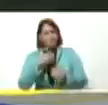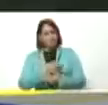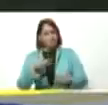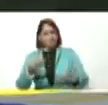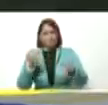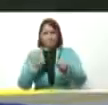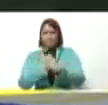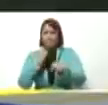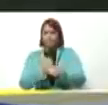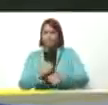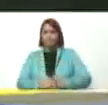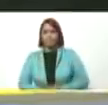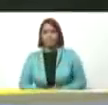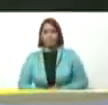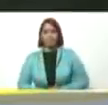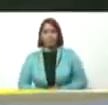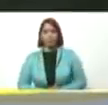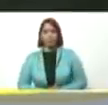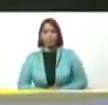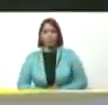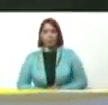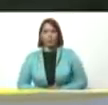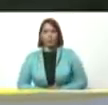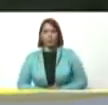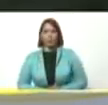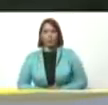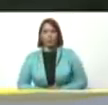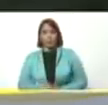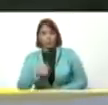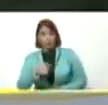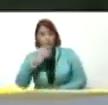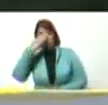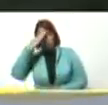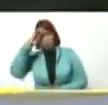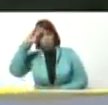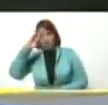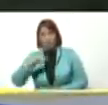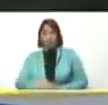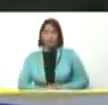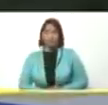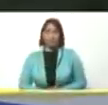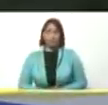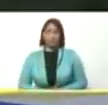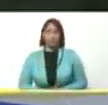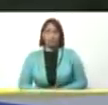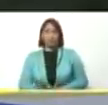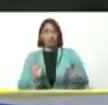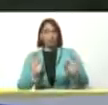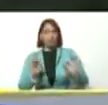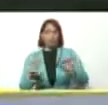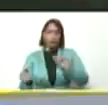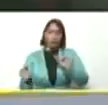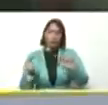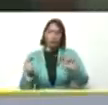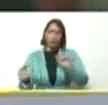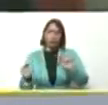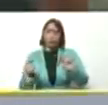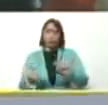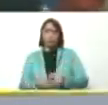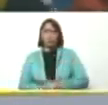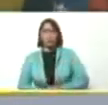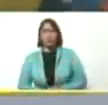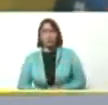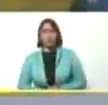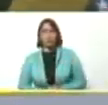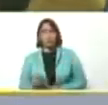Extraordinaria jornada, de verdad. Y desde allí, desde Cuba, en el momento en que debatíamos,